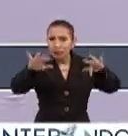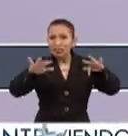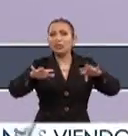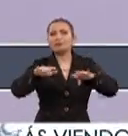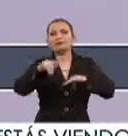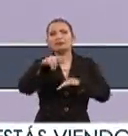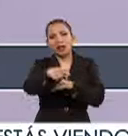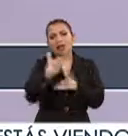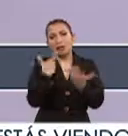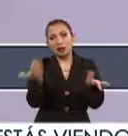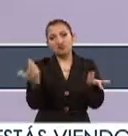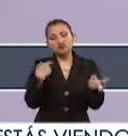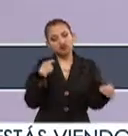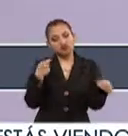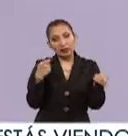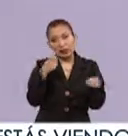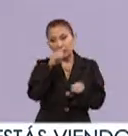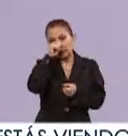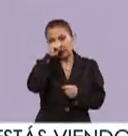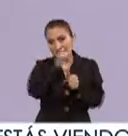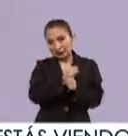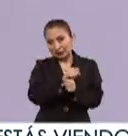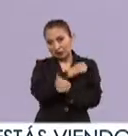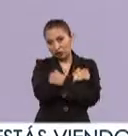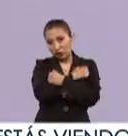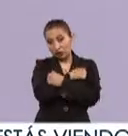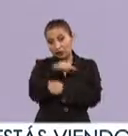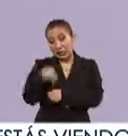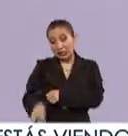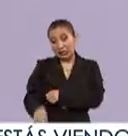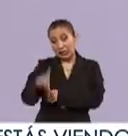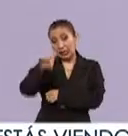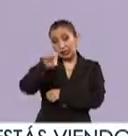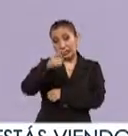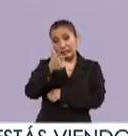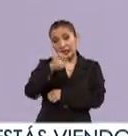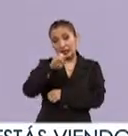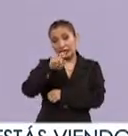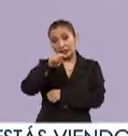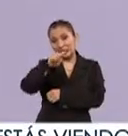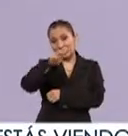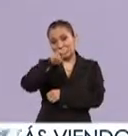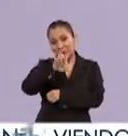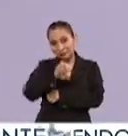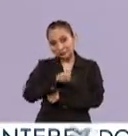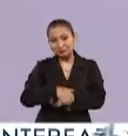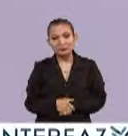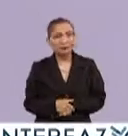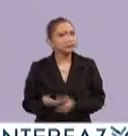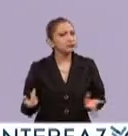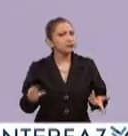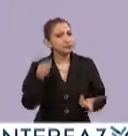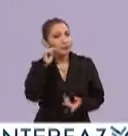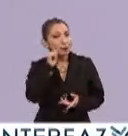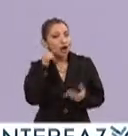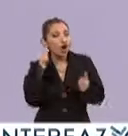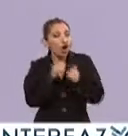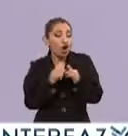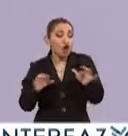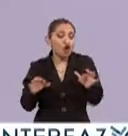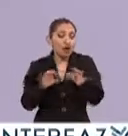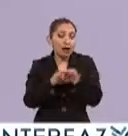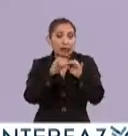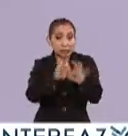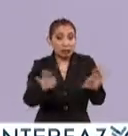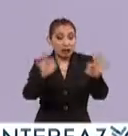línea, que está administrada por la Secretaría de Educación Pública y por esta casa, la Dirección General de Televisión Educativa, pero siempre en colaboración